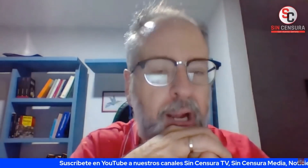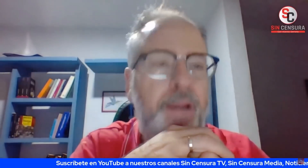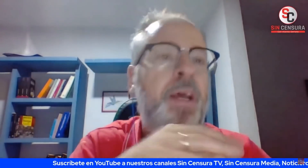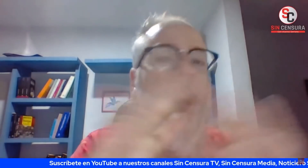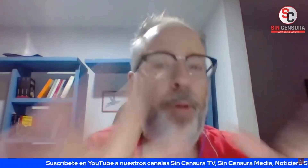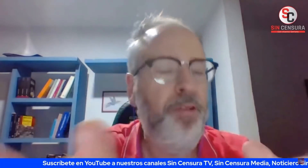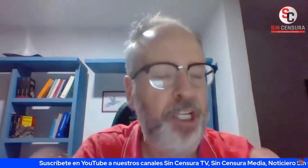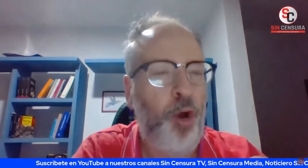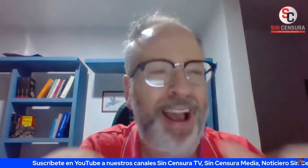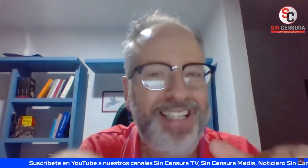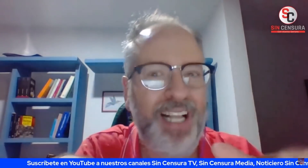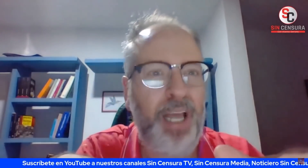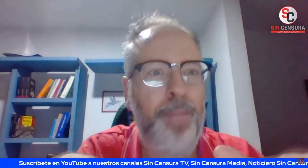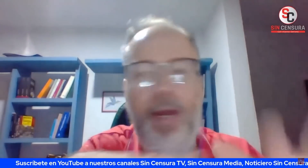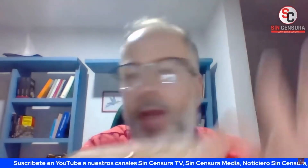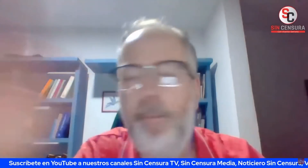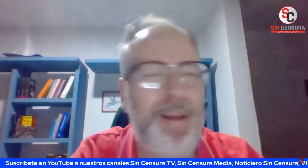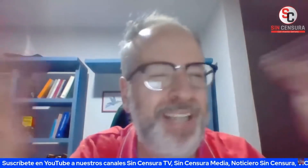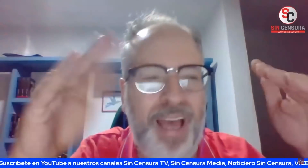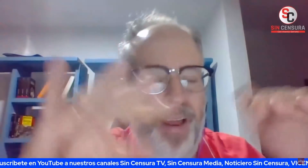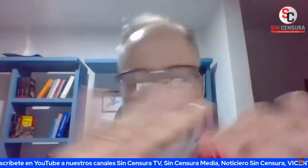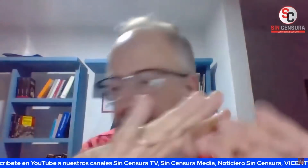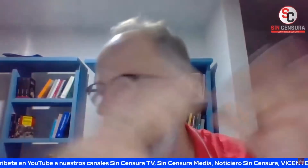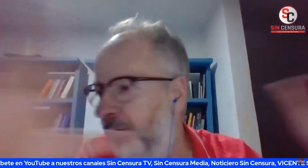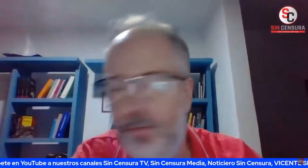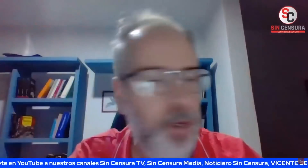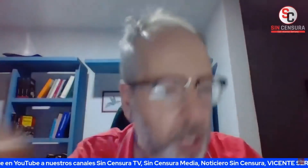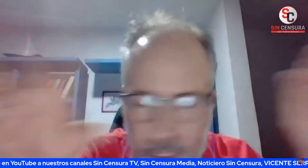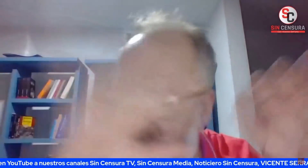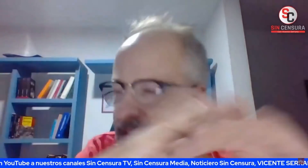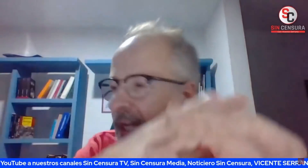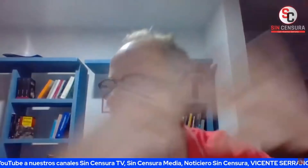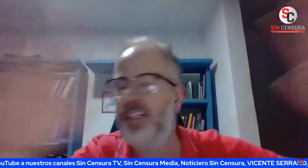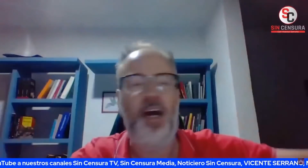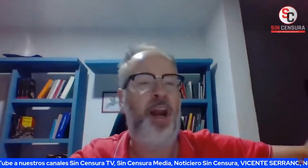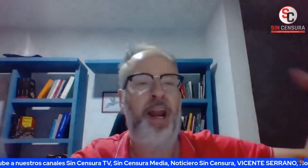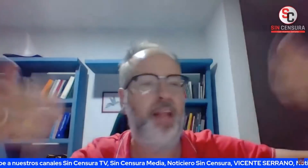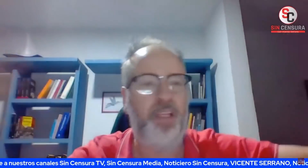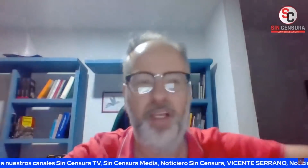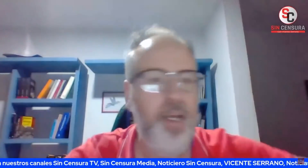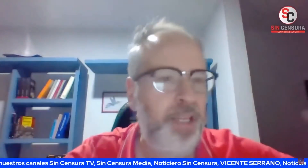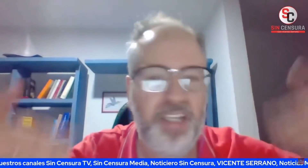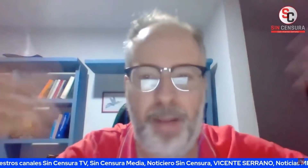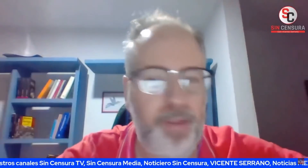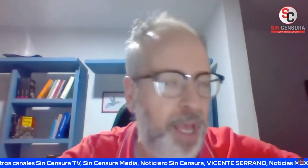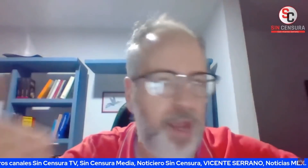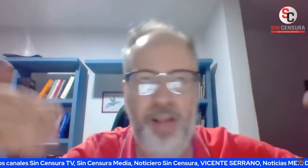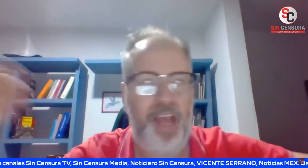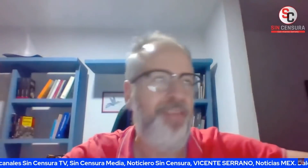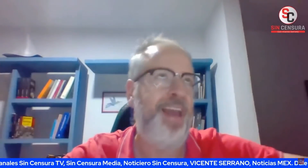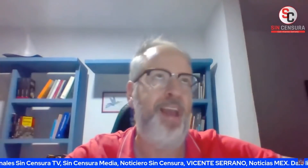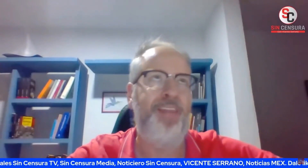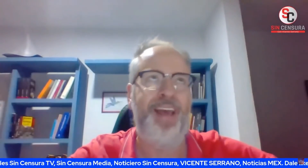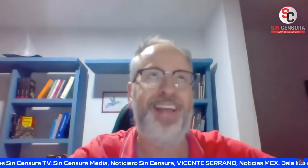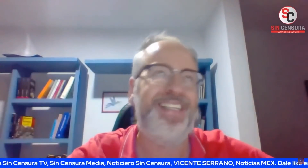irse a McAllen. Pero insisto, ahí está el tema, más allá de esa red de